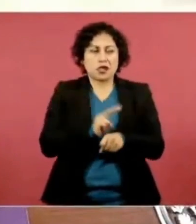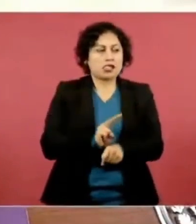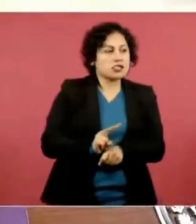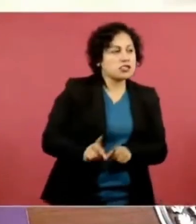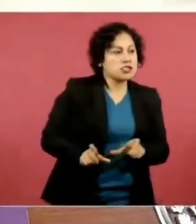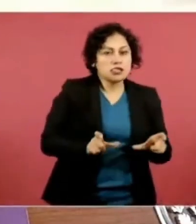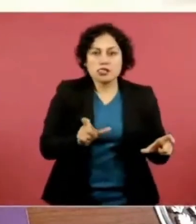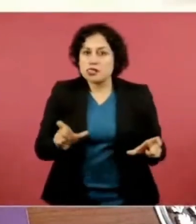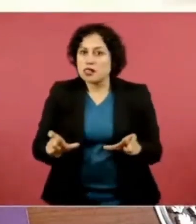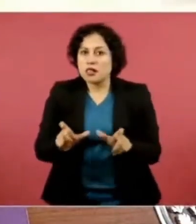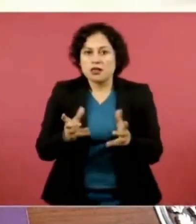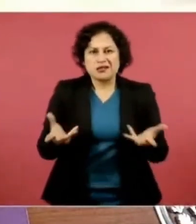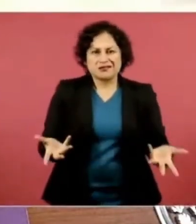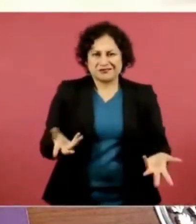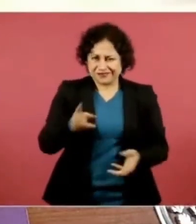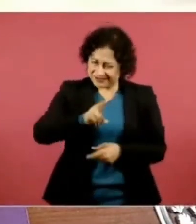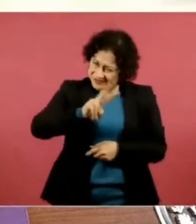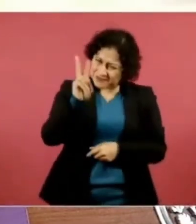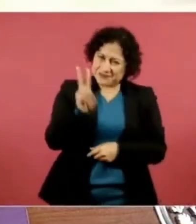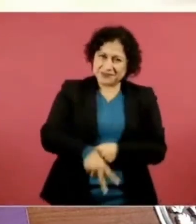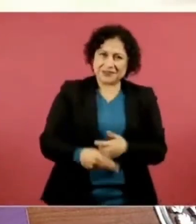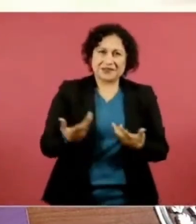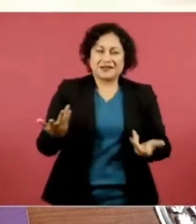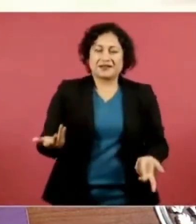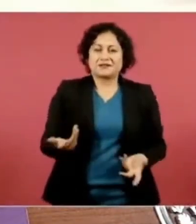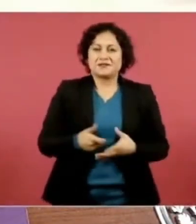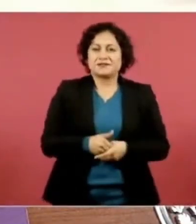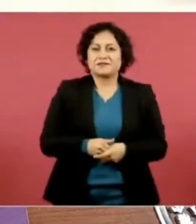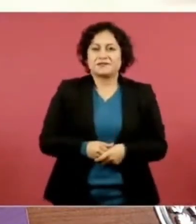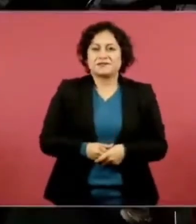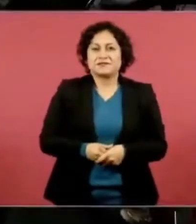De veras, o sea,